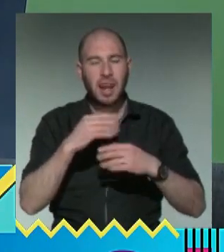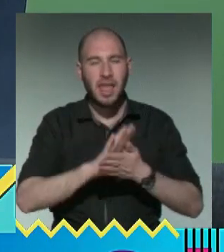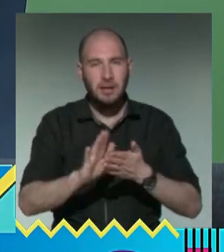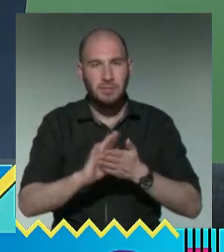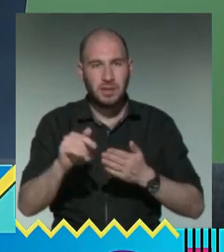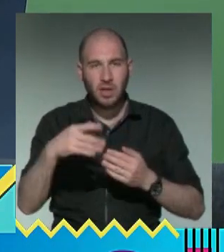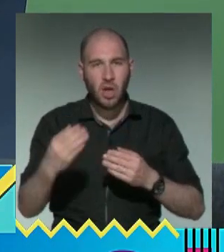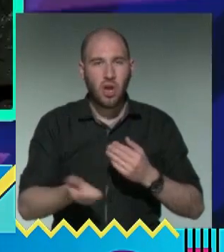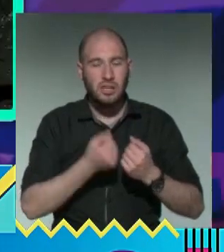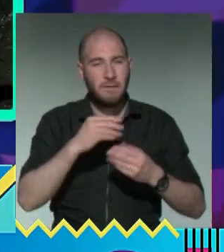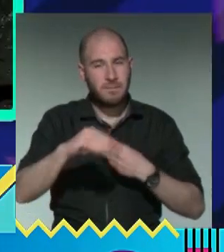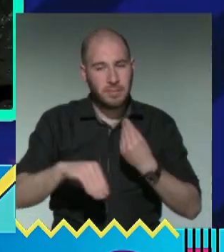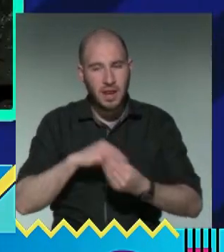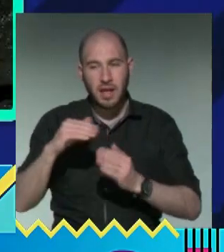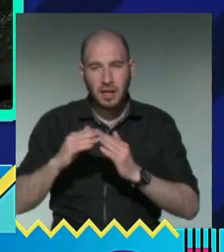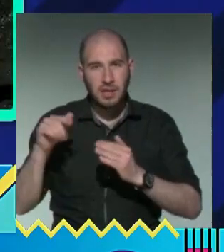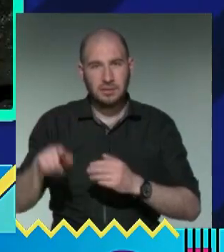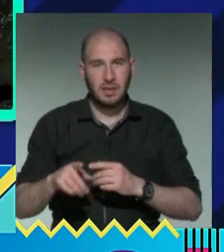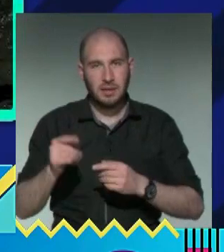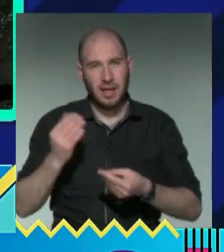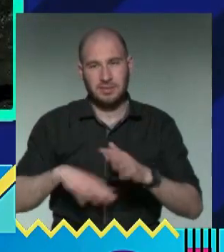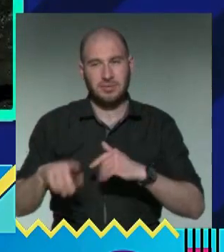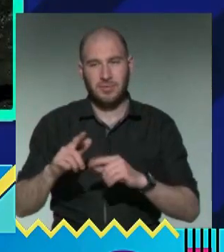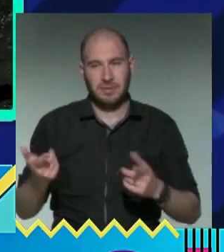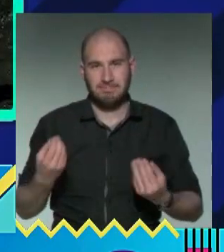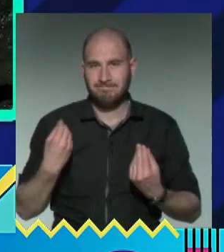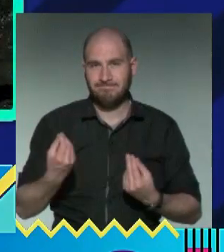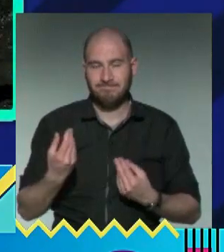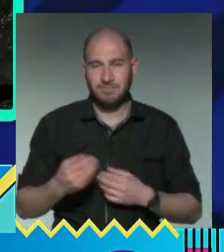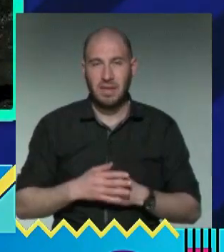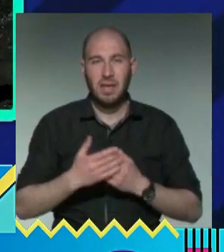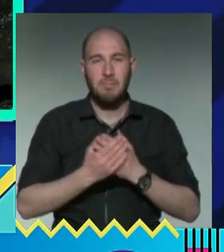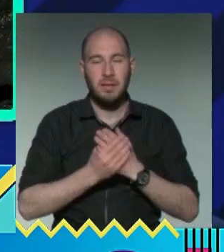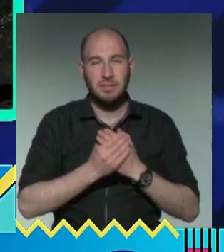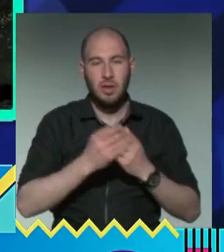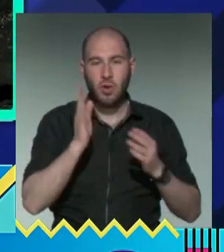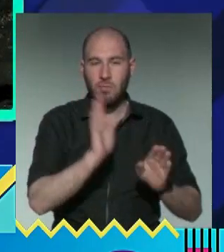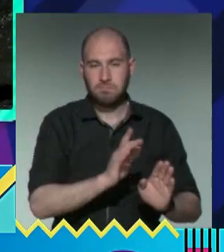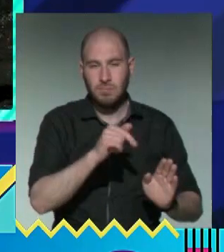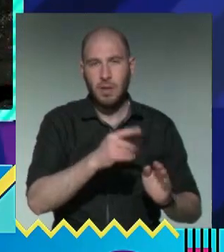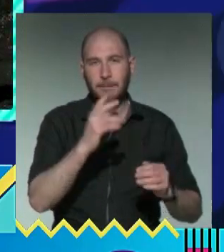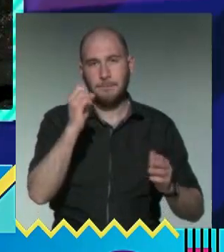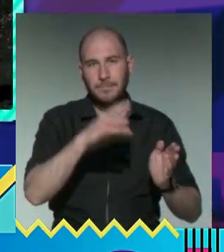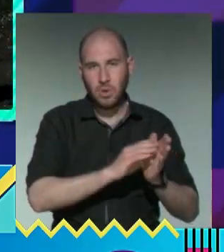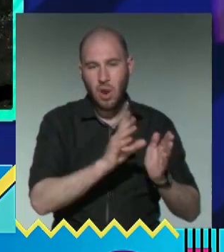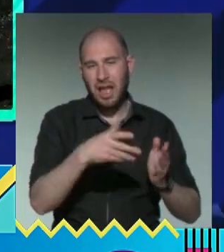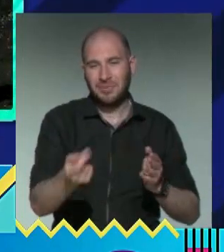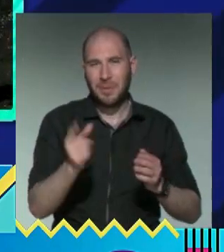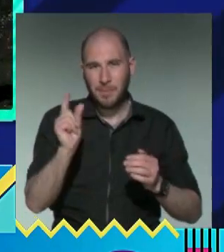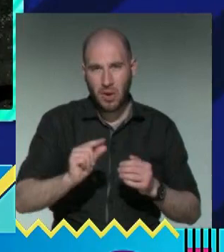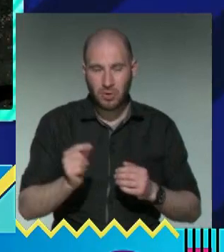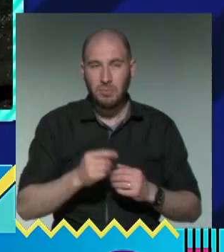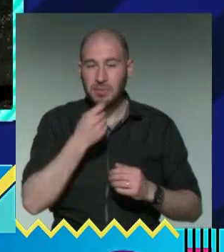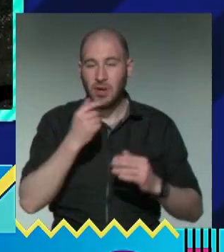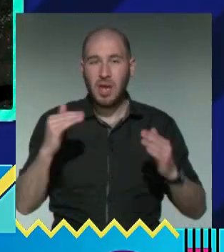se van a conseguir si desde las familias y la casa tampoco se hace. Porque el ministerio lo ponga, un panel, no va a ayudar tampoco mucho si